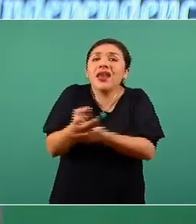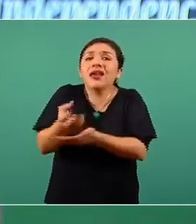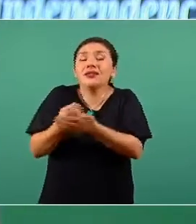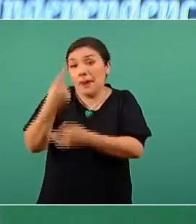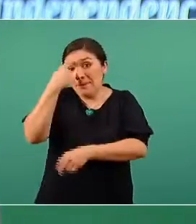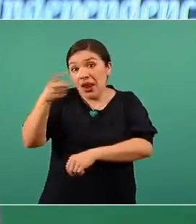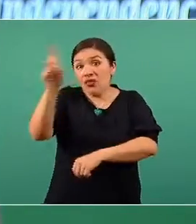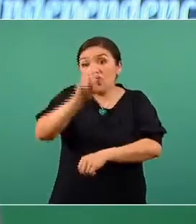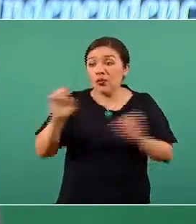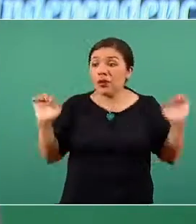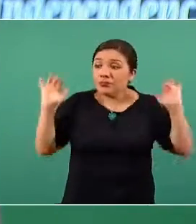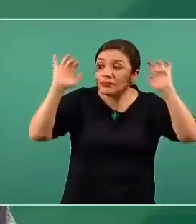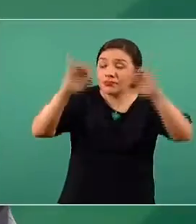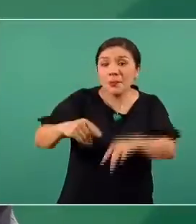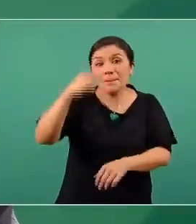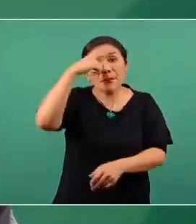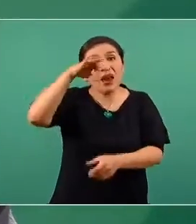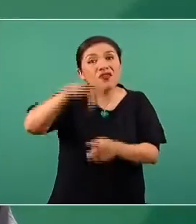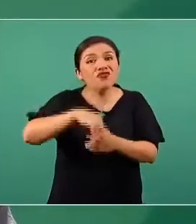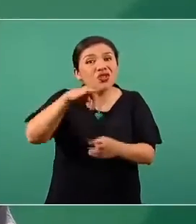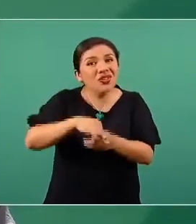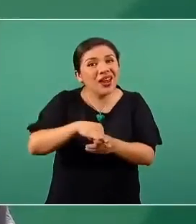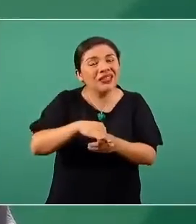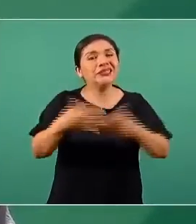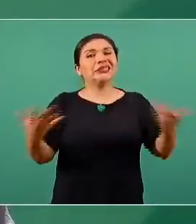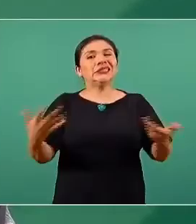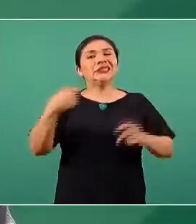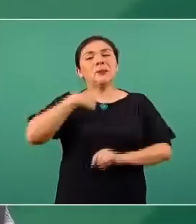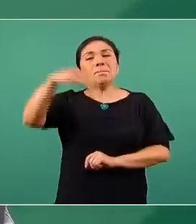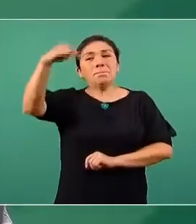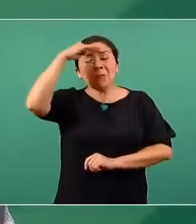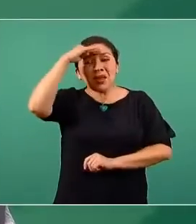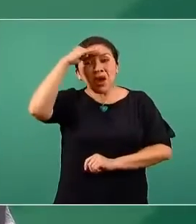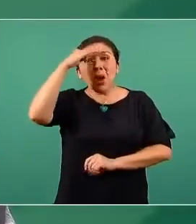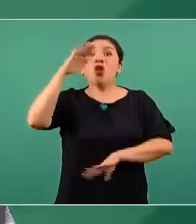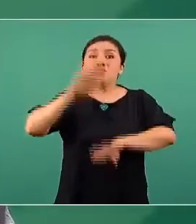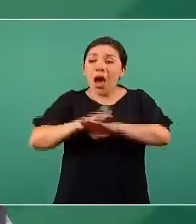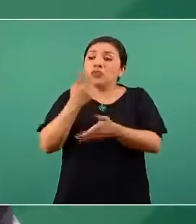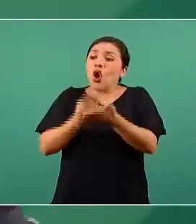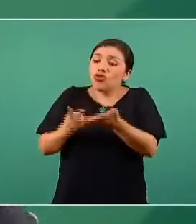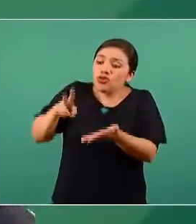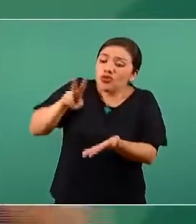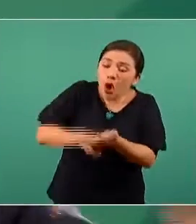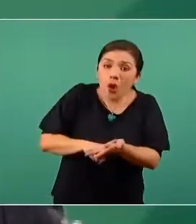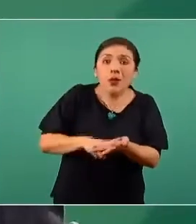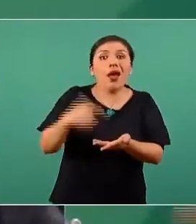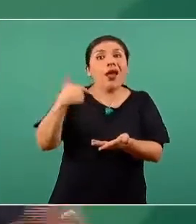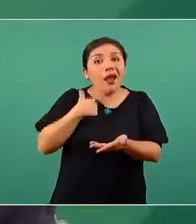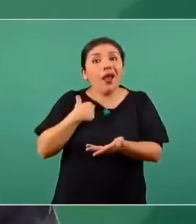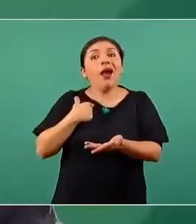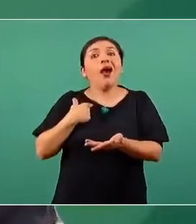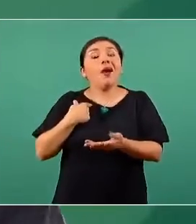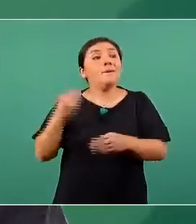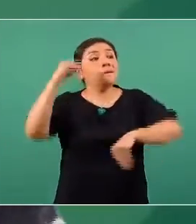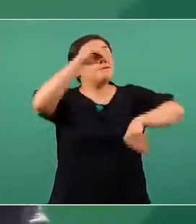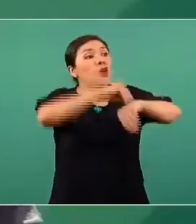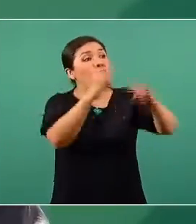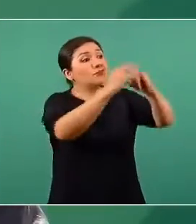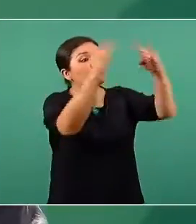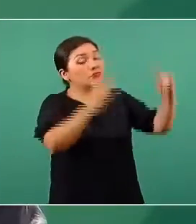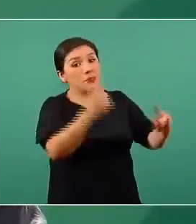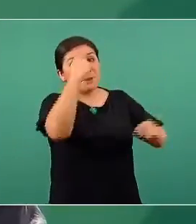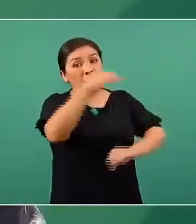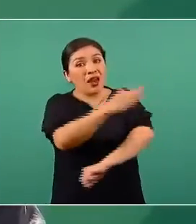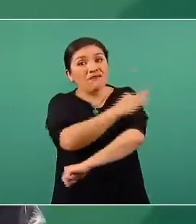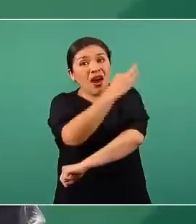sí por las elecciones. Y consideramos que si adicionamos a esto un operativo masivo,